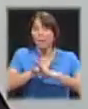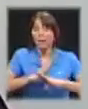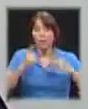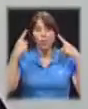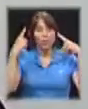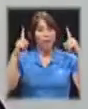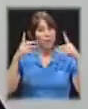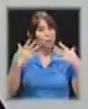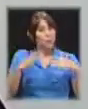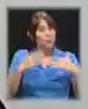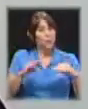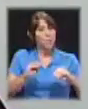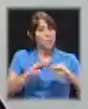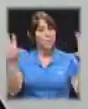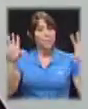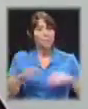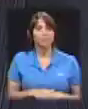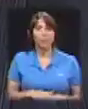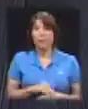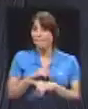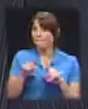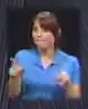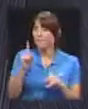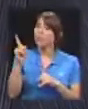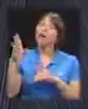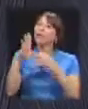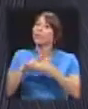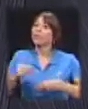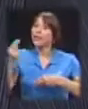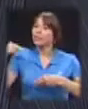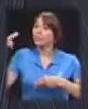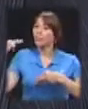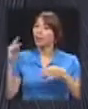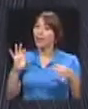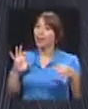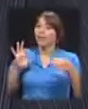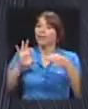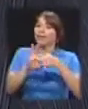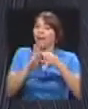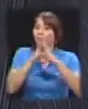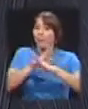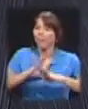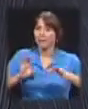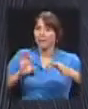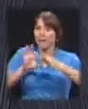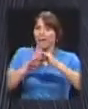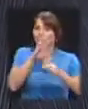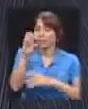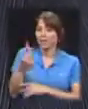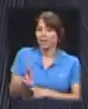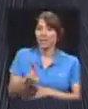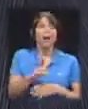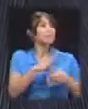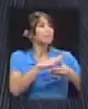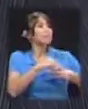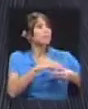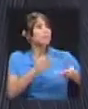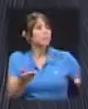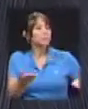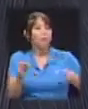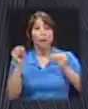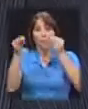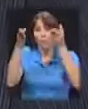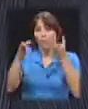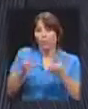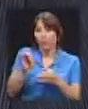Bueno, pero hay una historia ligada a la paz y a nuestro país, Juan Rafael. Cuéntanos. El profesor Klein se preocupó mucho